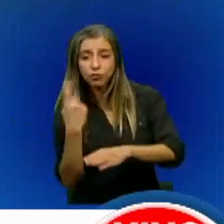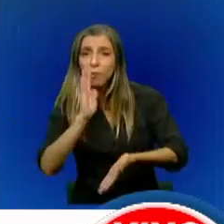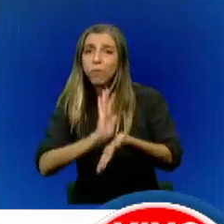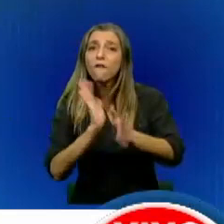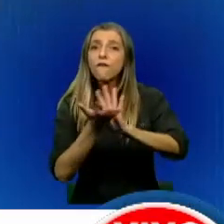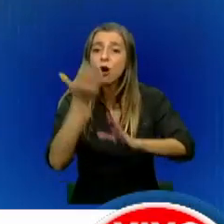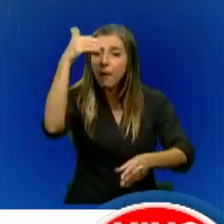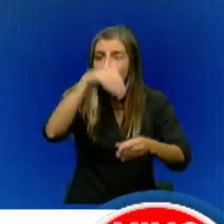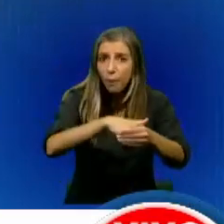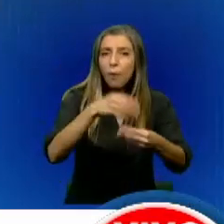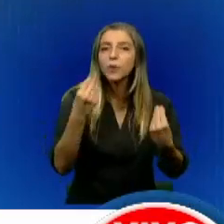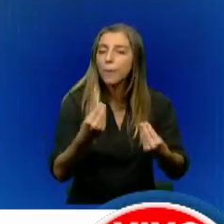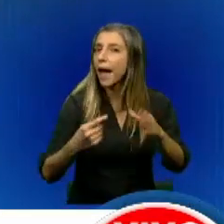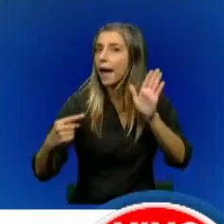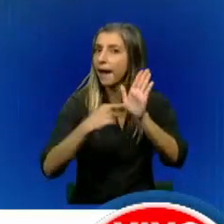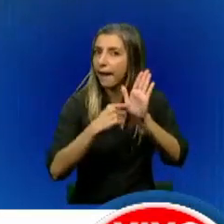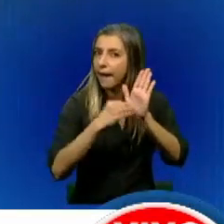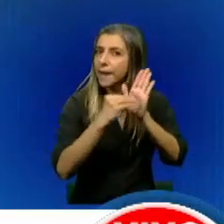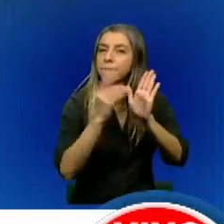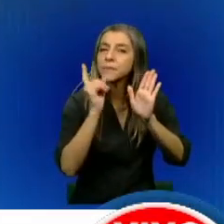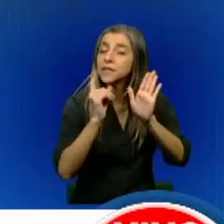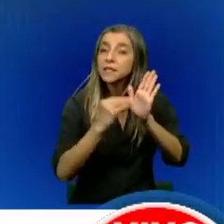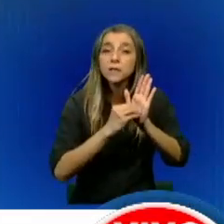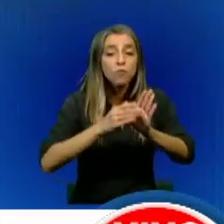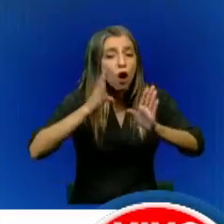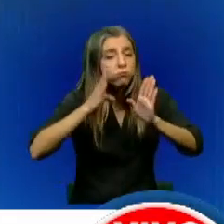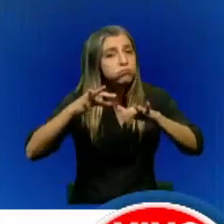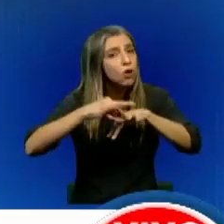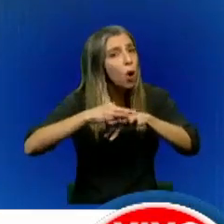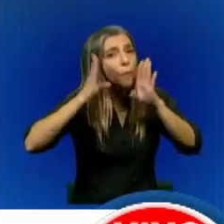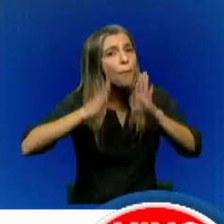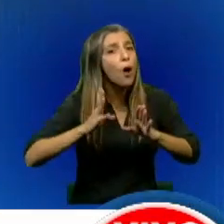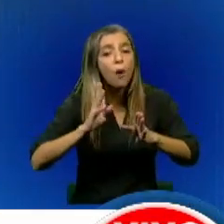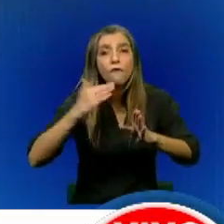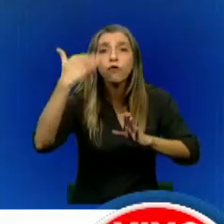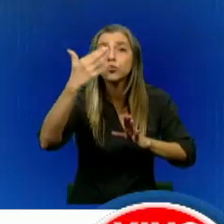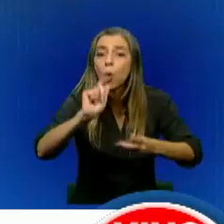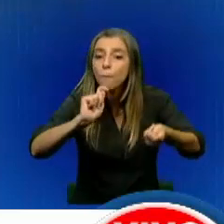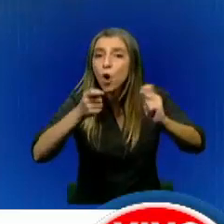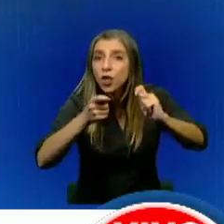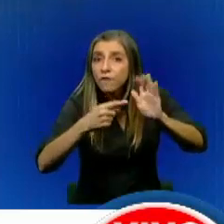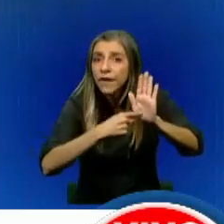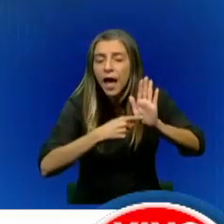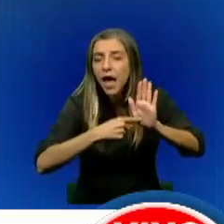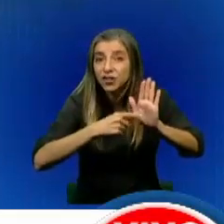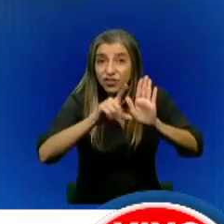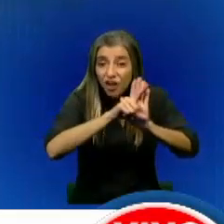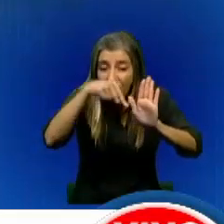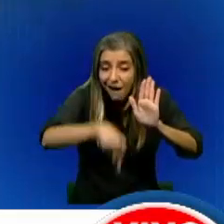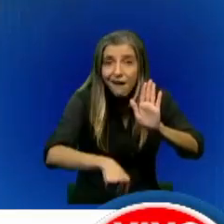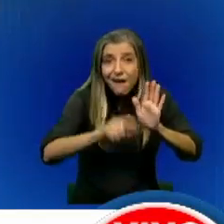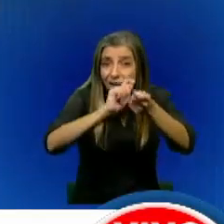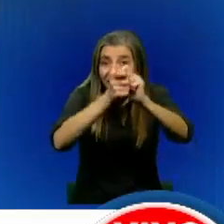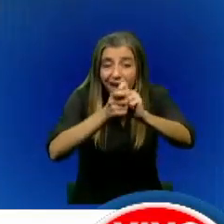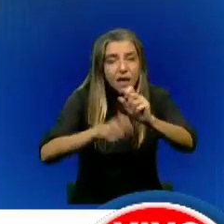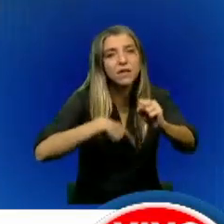compromiso de no volver a modificar esta cláusula. Y no es un compromiso que firmamos nosotros pero que tienen